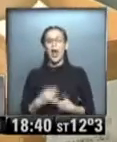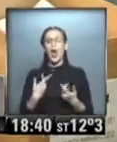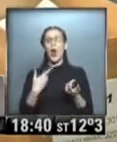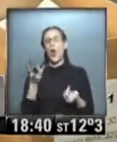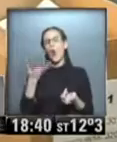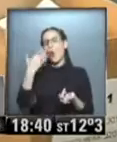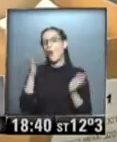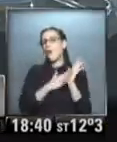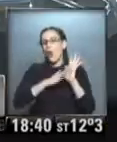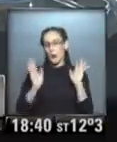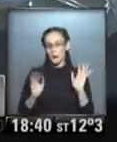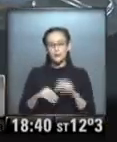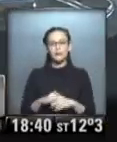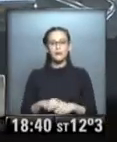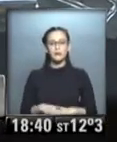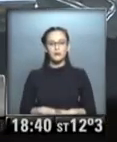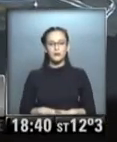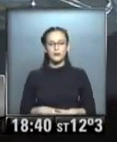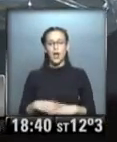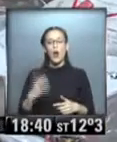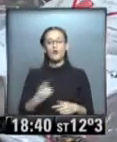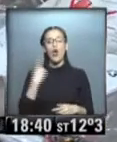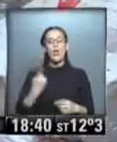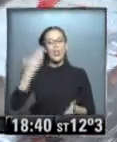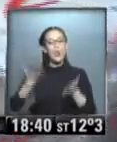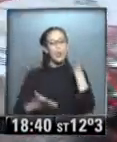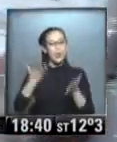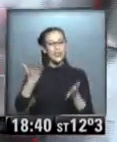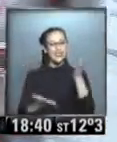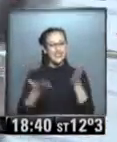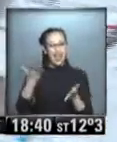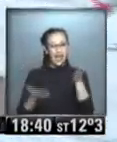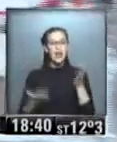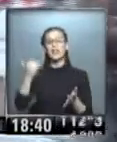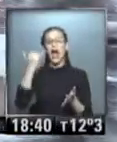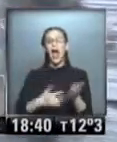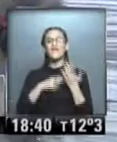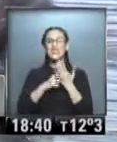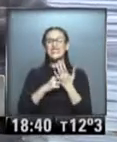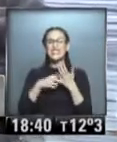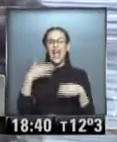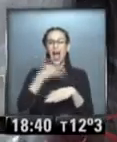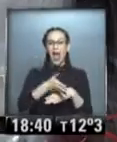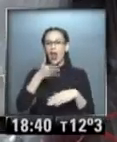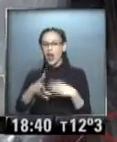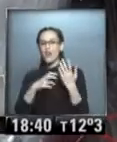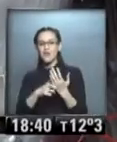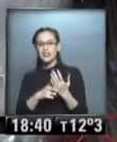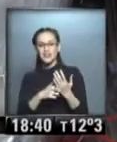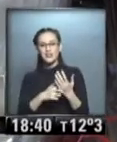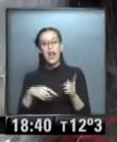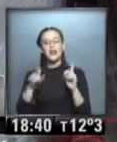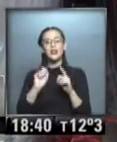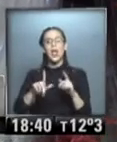acto, además de las autoridades judiciales con competencia electoral, asisten los fiscales generales acreditados y apoderados de los